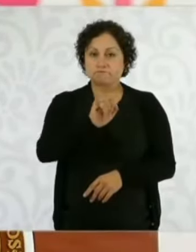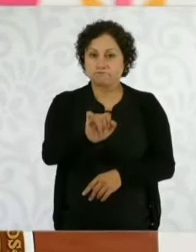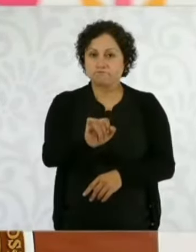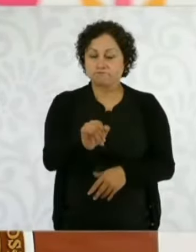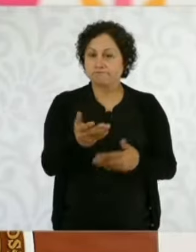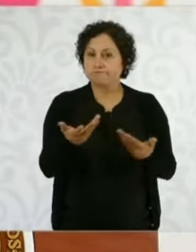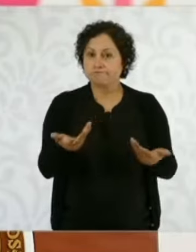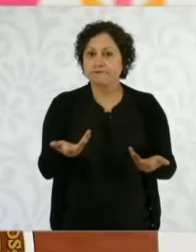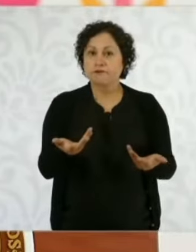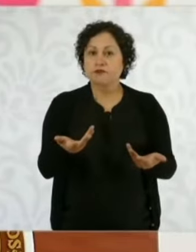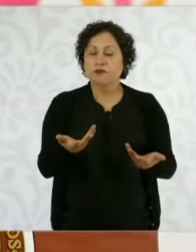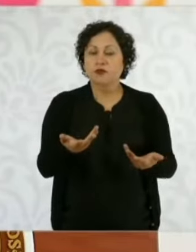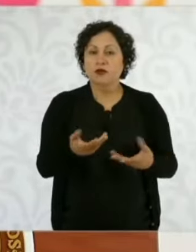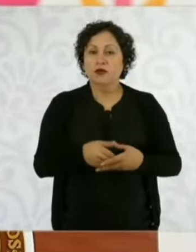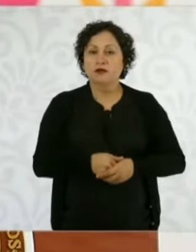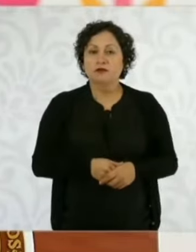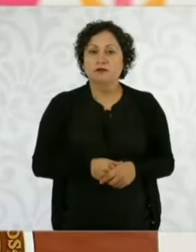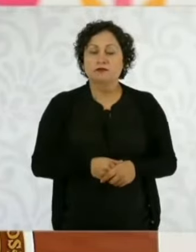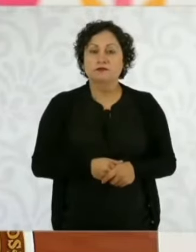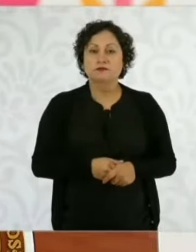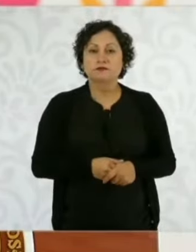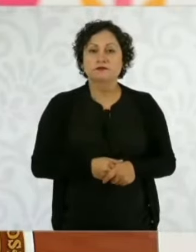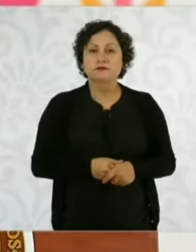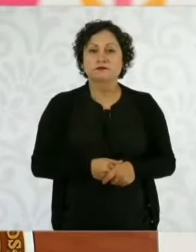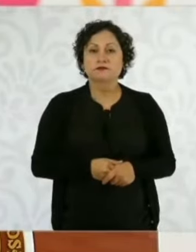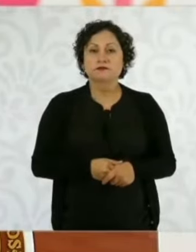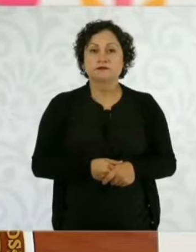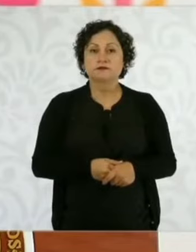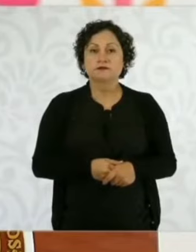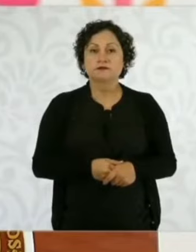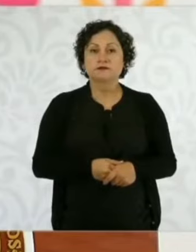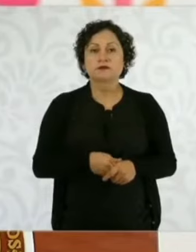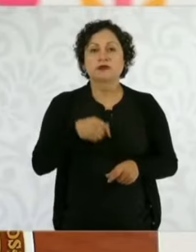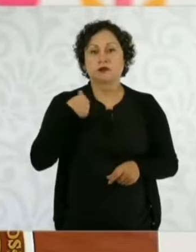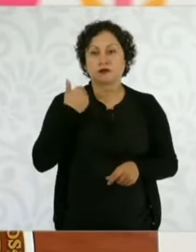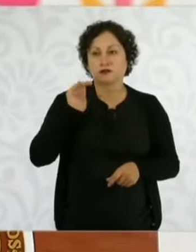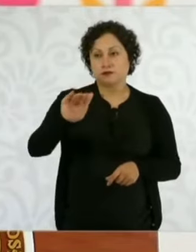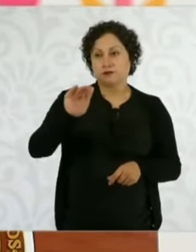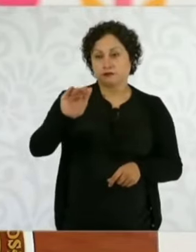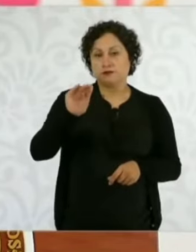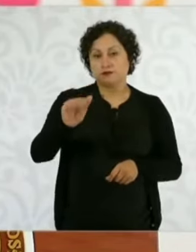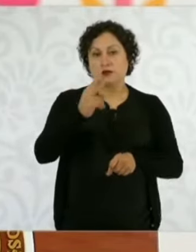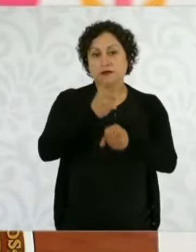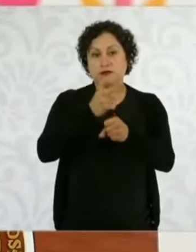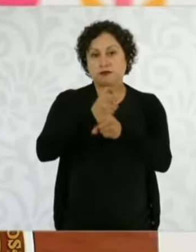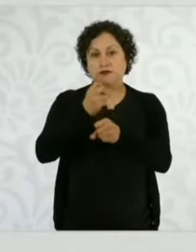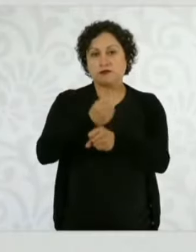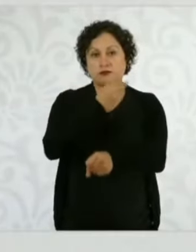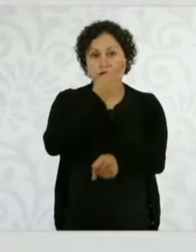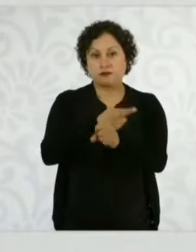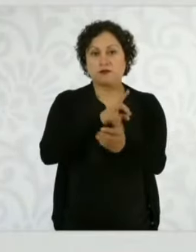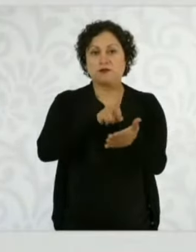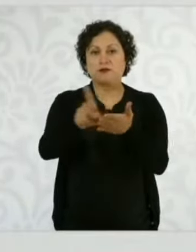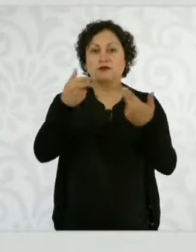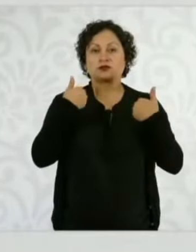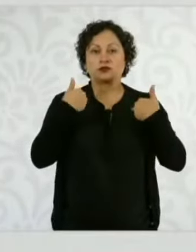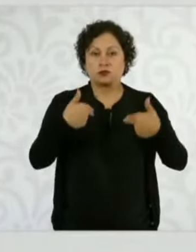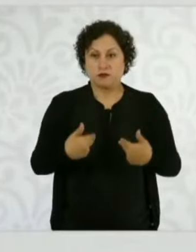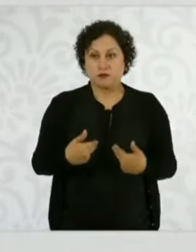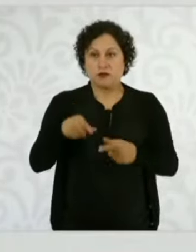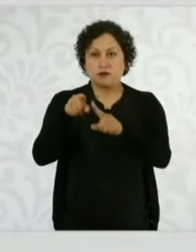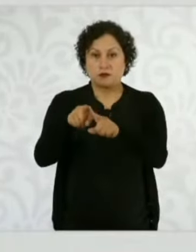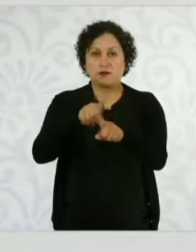efecto, hoy planteé al subsecretario de Derechos Humanos que se ha venido atendiendo, particularmente